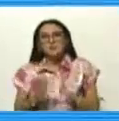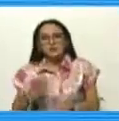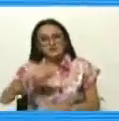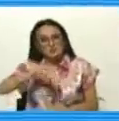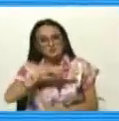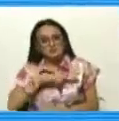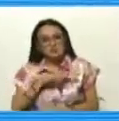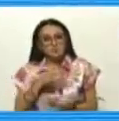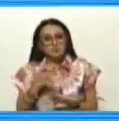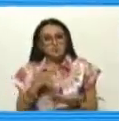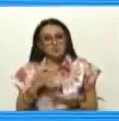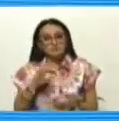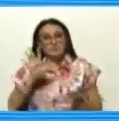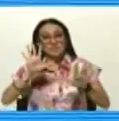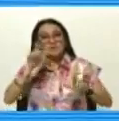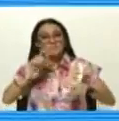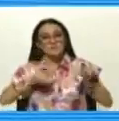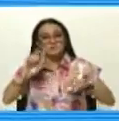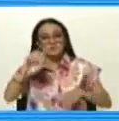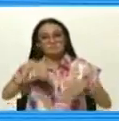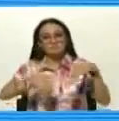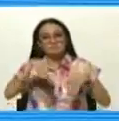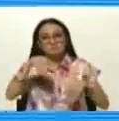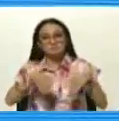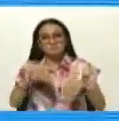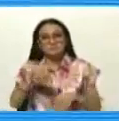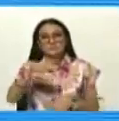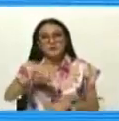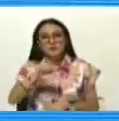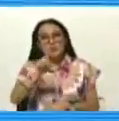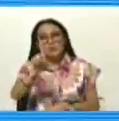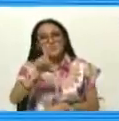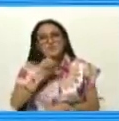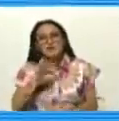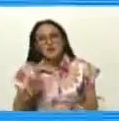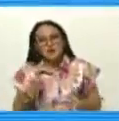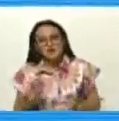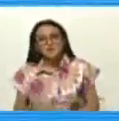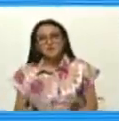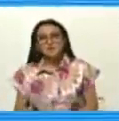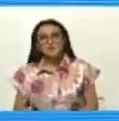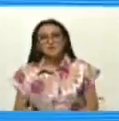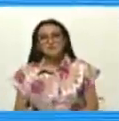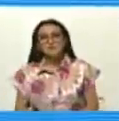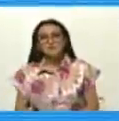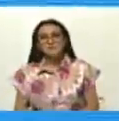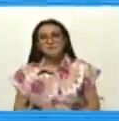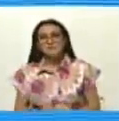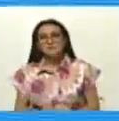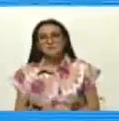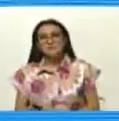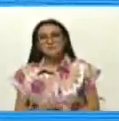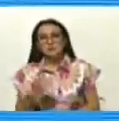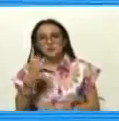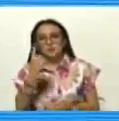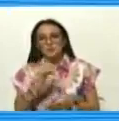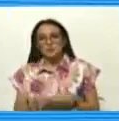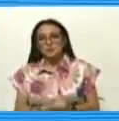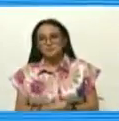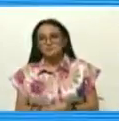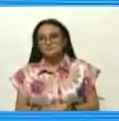10 candidatos. Y ellos llevan uno. ¿Quién gana? El que lleva uno.